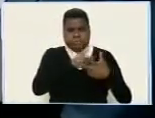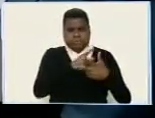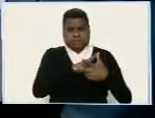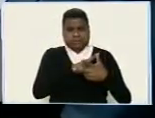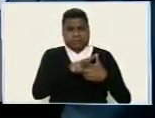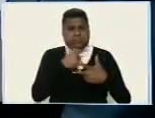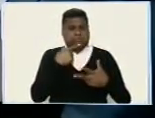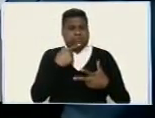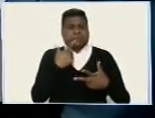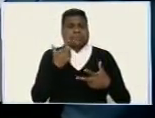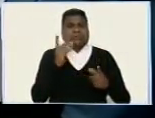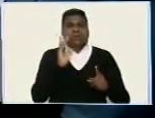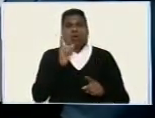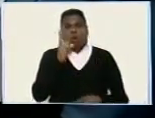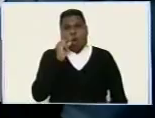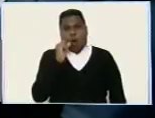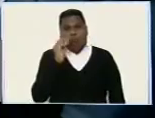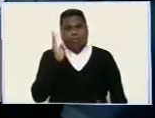Bolivariana.